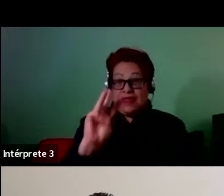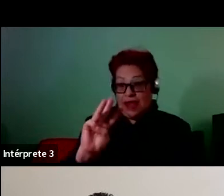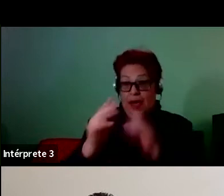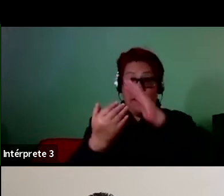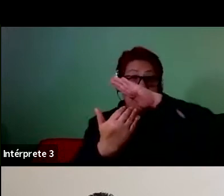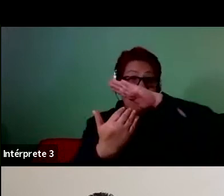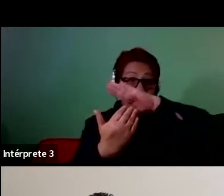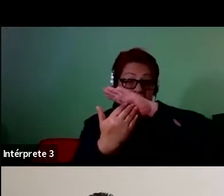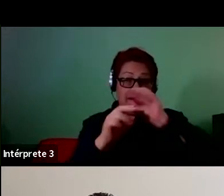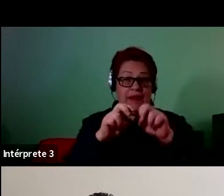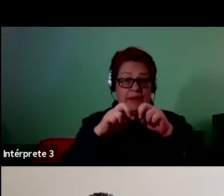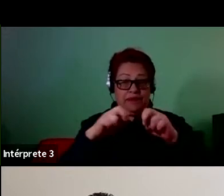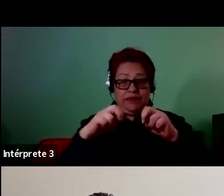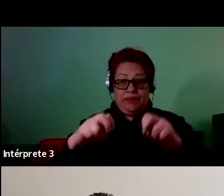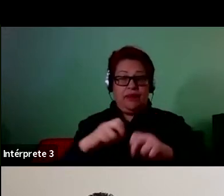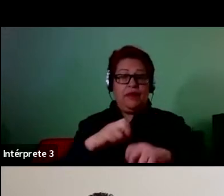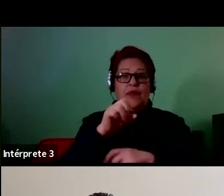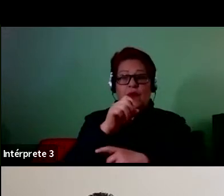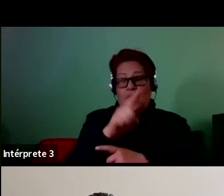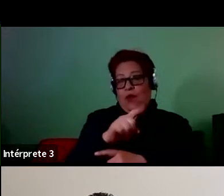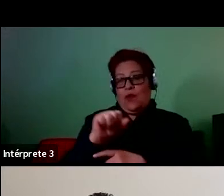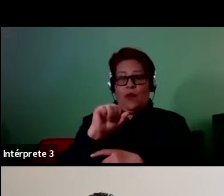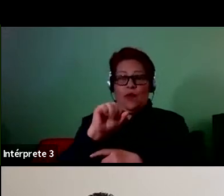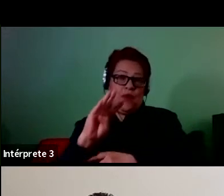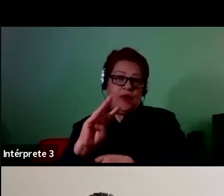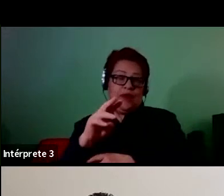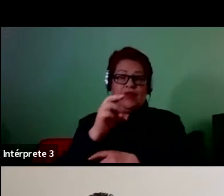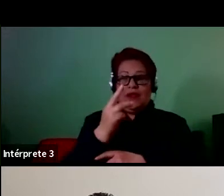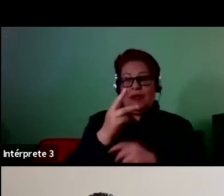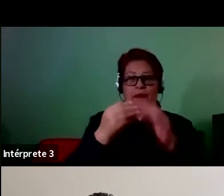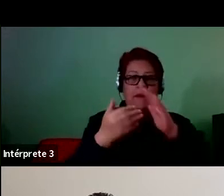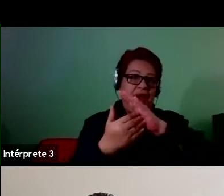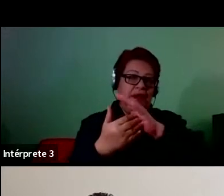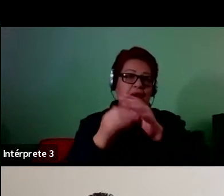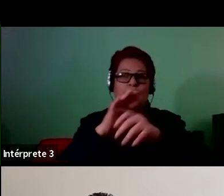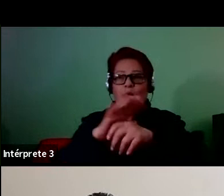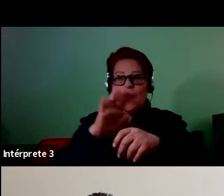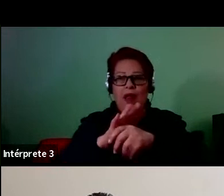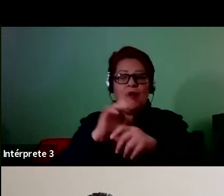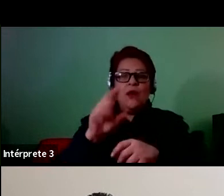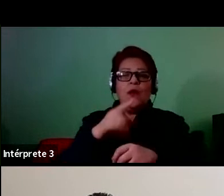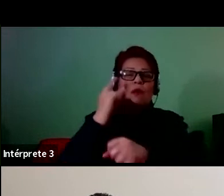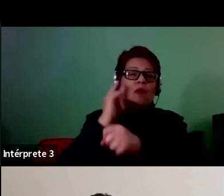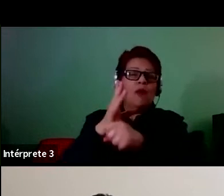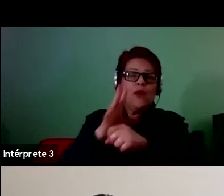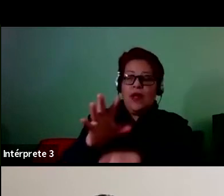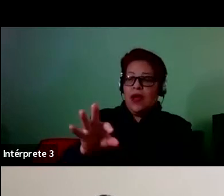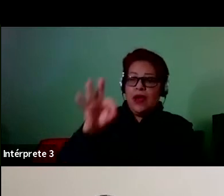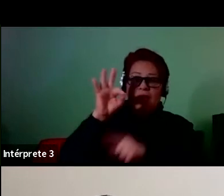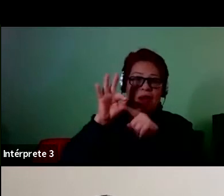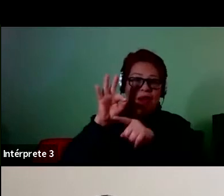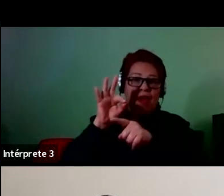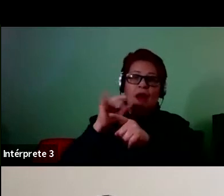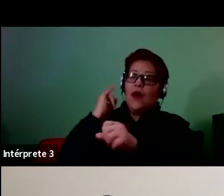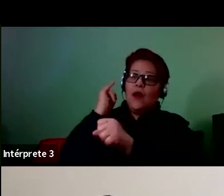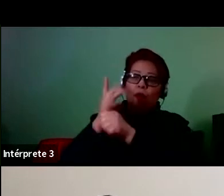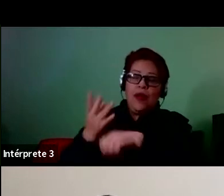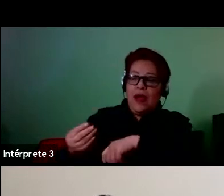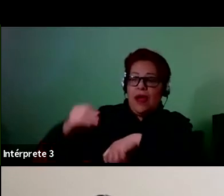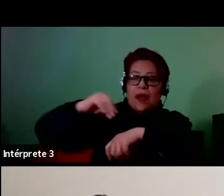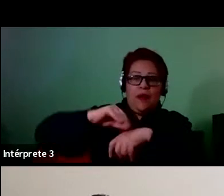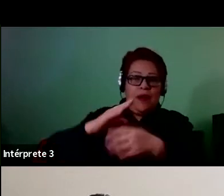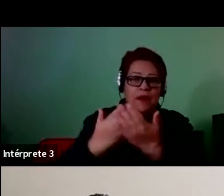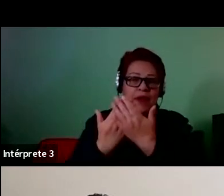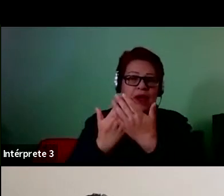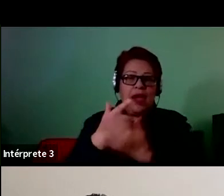foro del 1 al 4, 3 mesas, y una de ellas fuera exclusiva para la incorporación de la